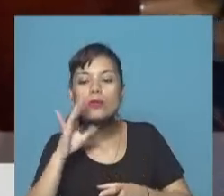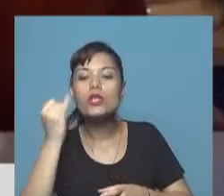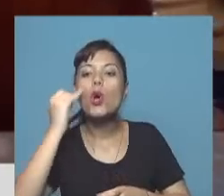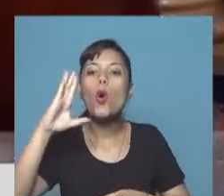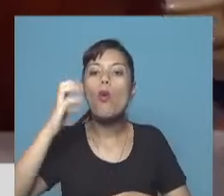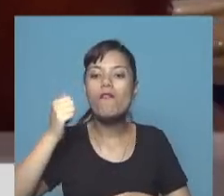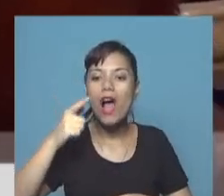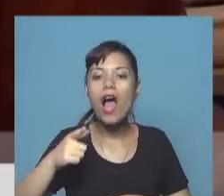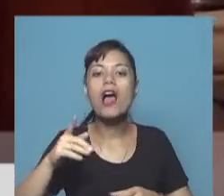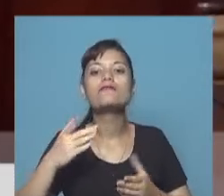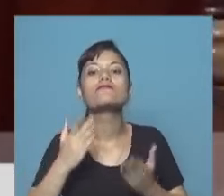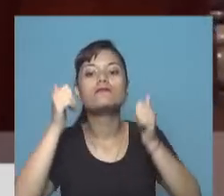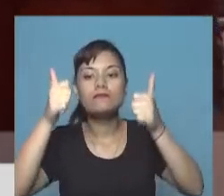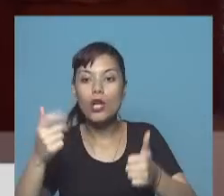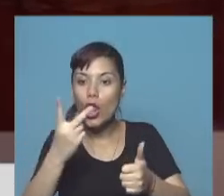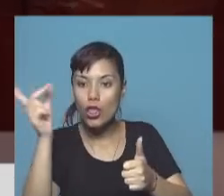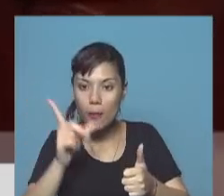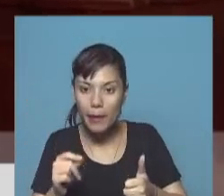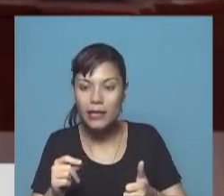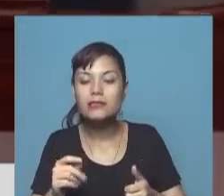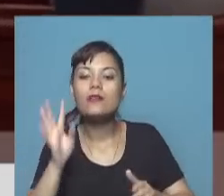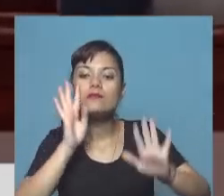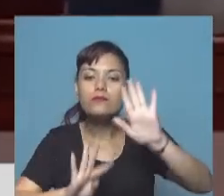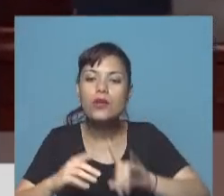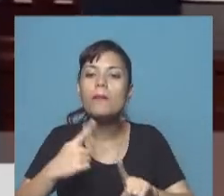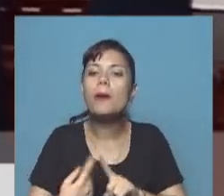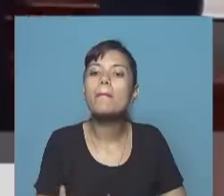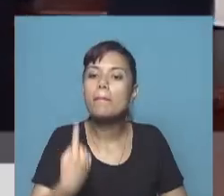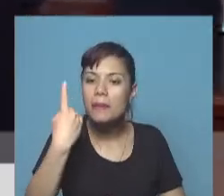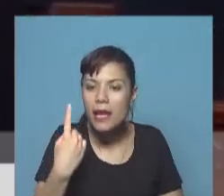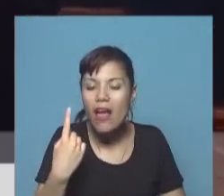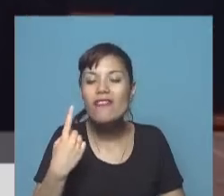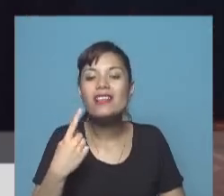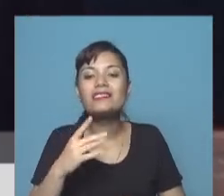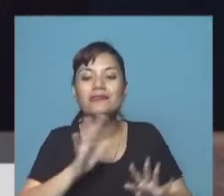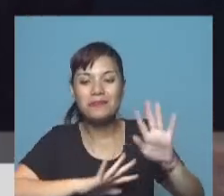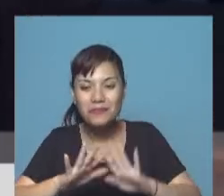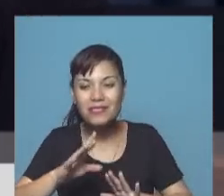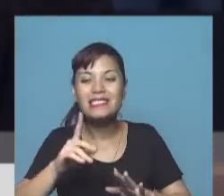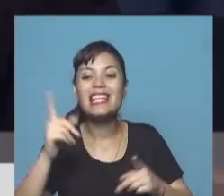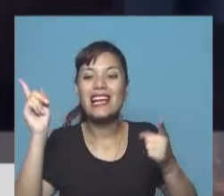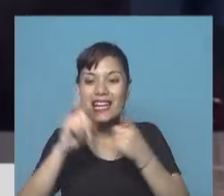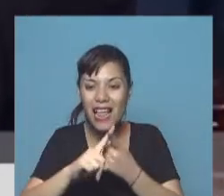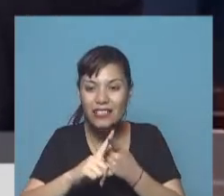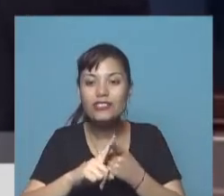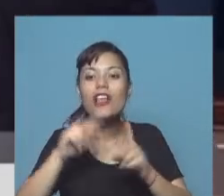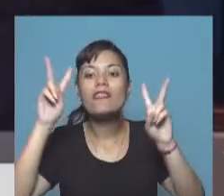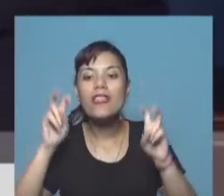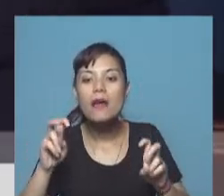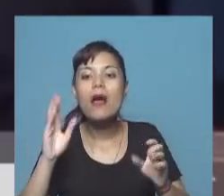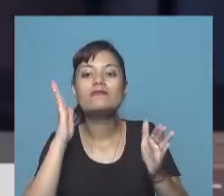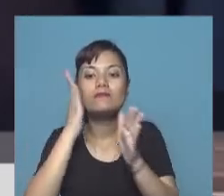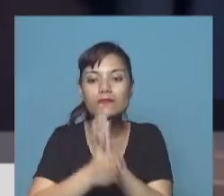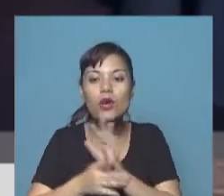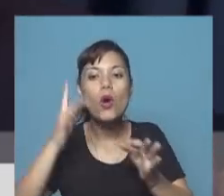Cuba. Representantes de ambos países analizaron por primera vez desde el restablecimiento de las relaciones el tema de los fugitivos